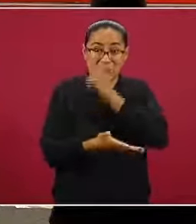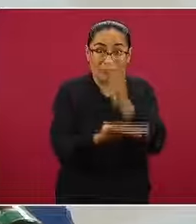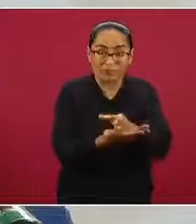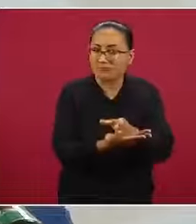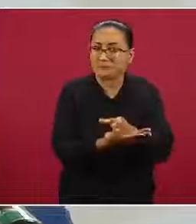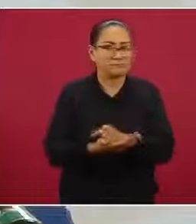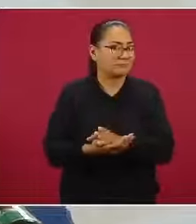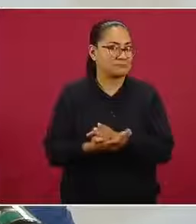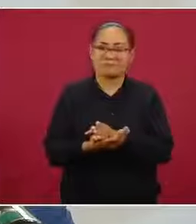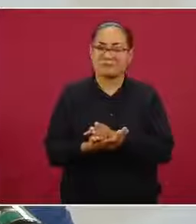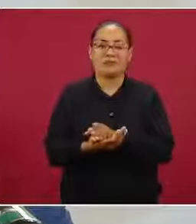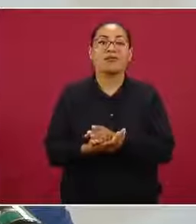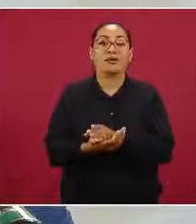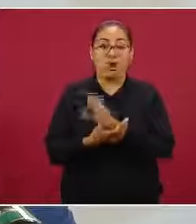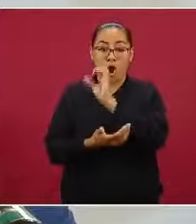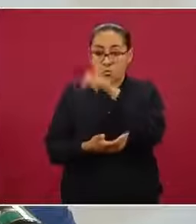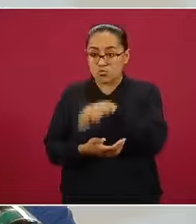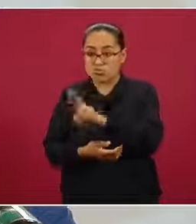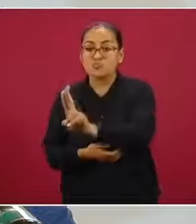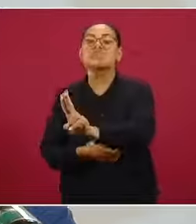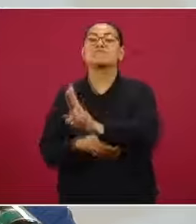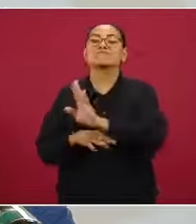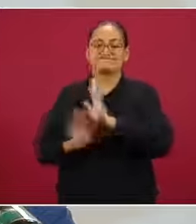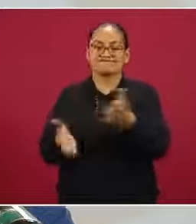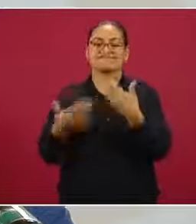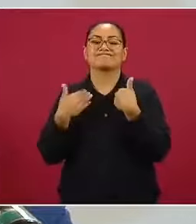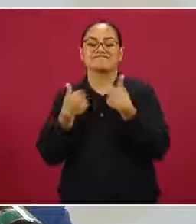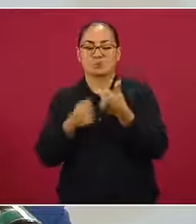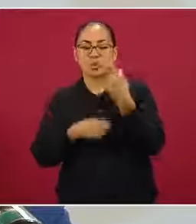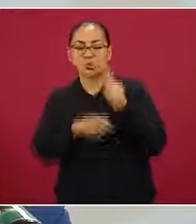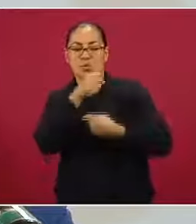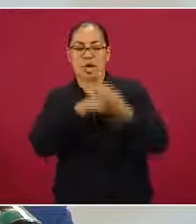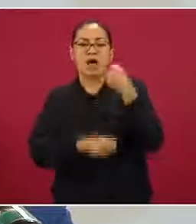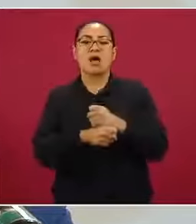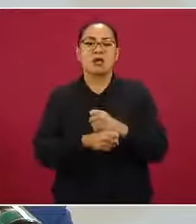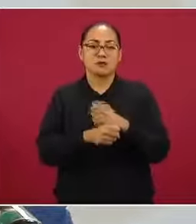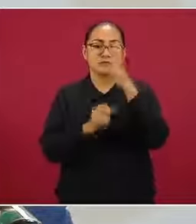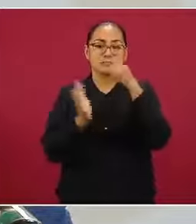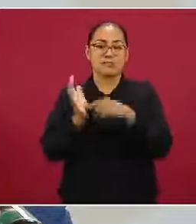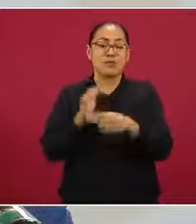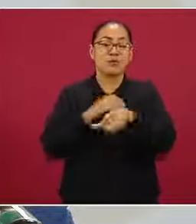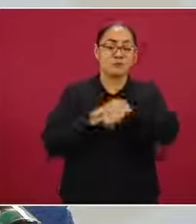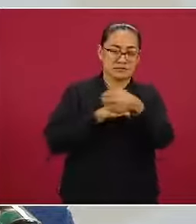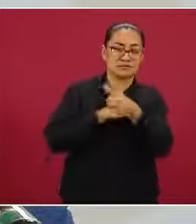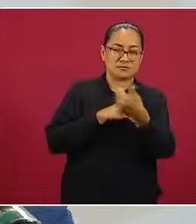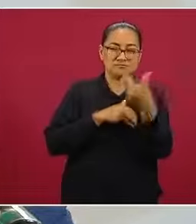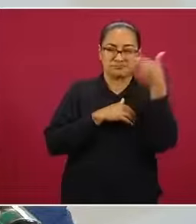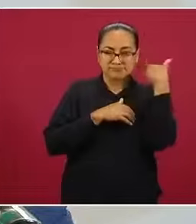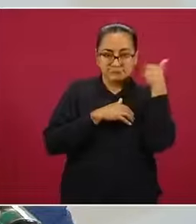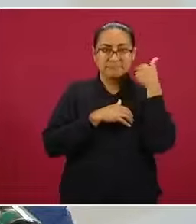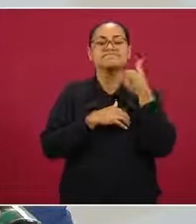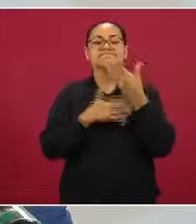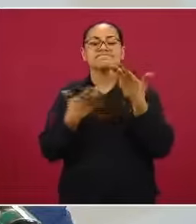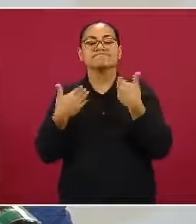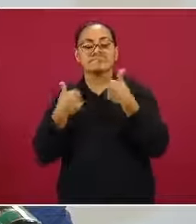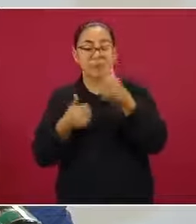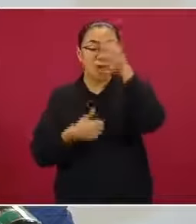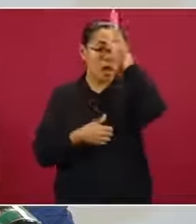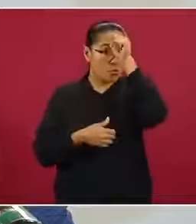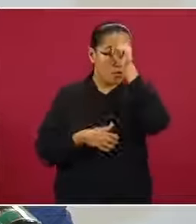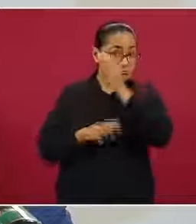de Naciones Unidas del año 2011, los jefes de Estado y de Gobierno suscribieron los compromisos de la Declaración Política sobre